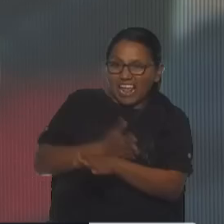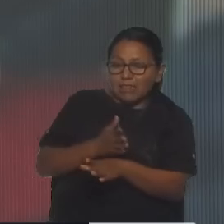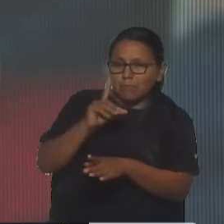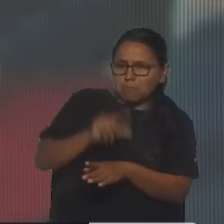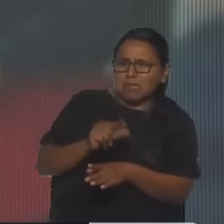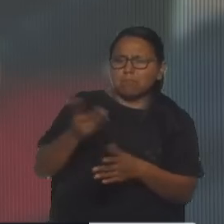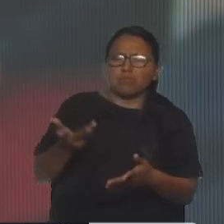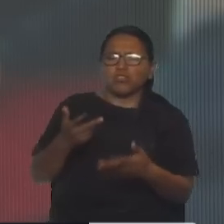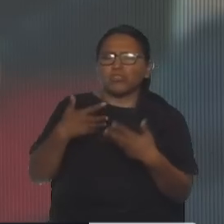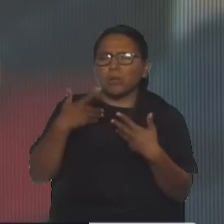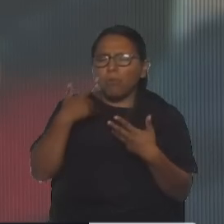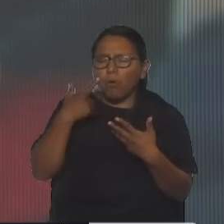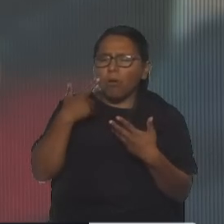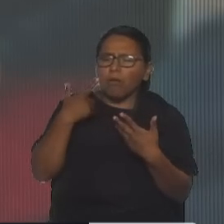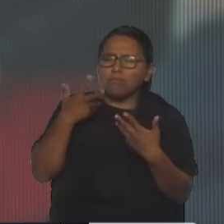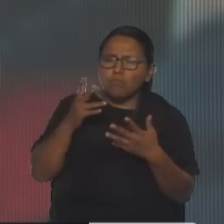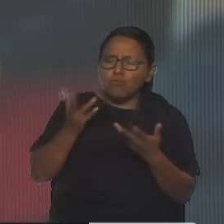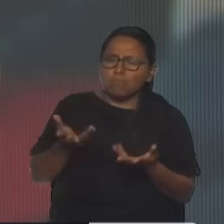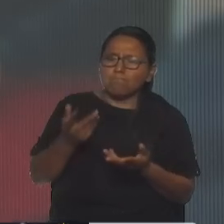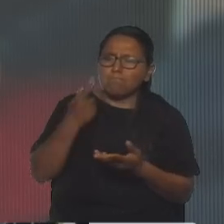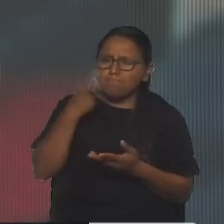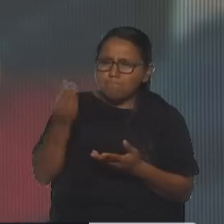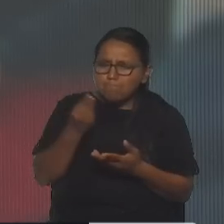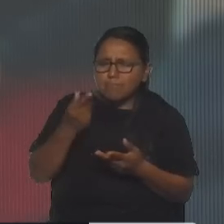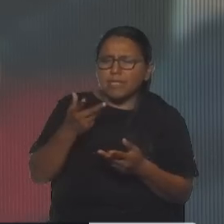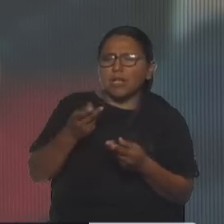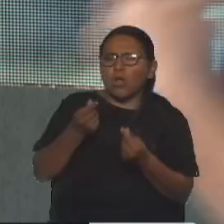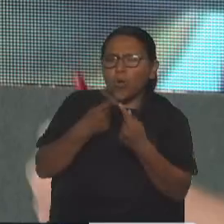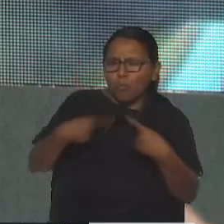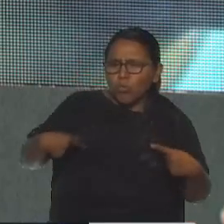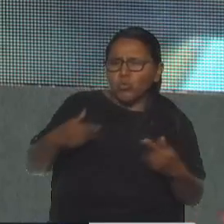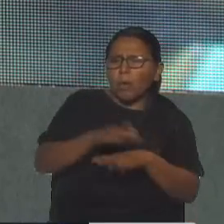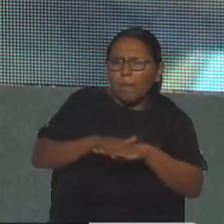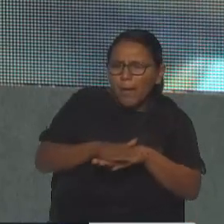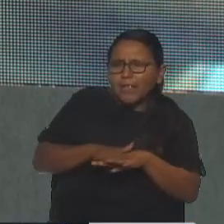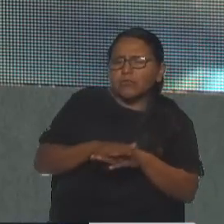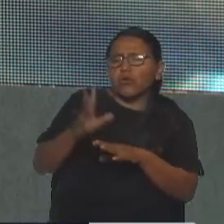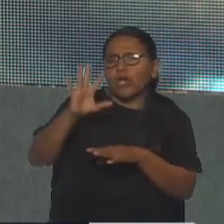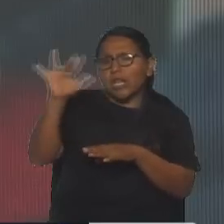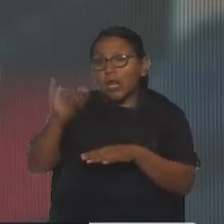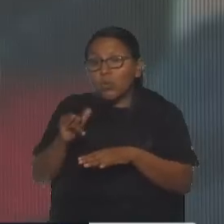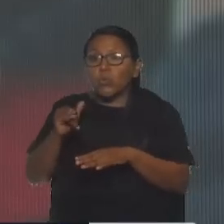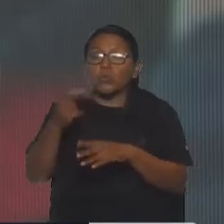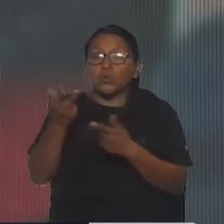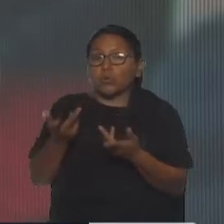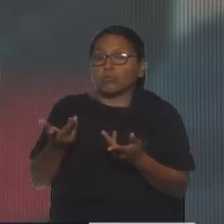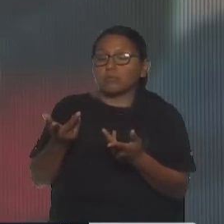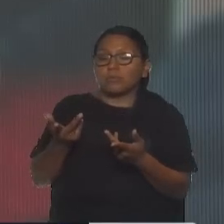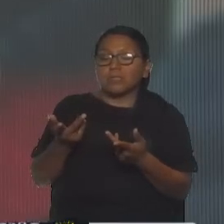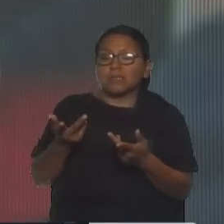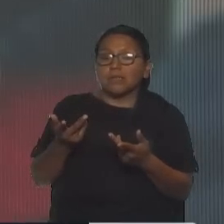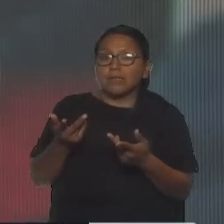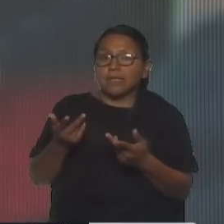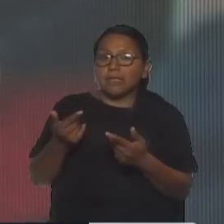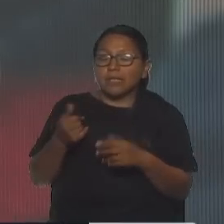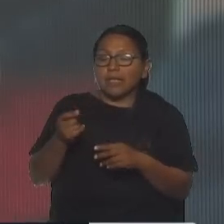coste tan abusivo de los productos básicos, de la luz, de también, claro, todo ese coste que ha generado